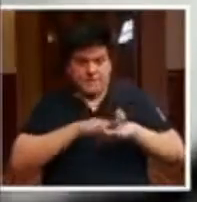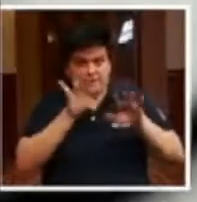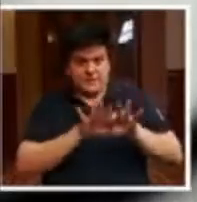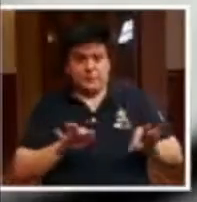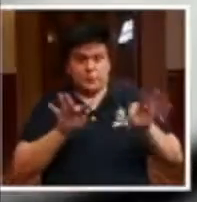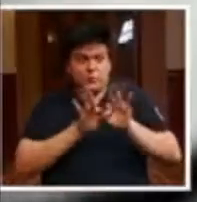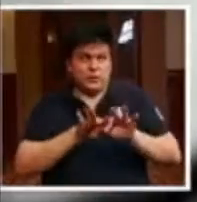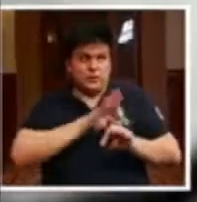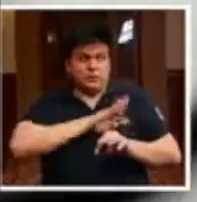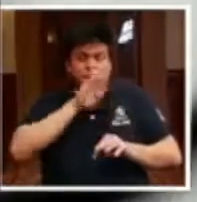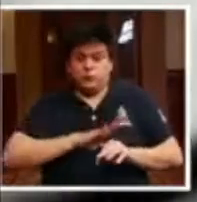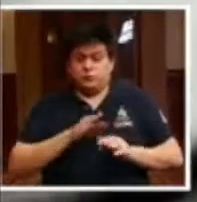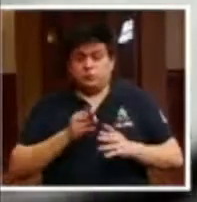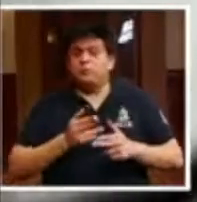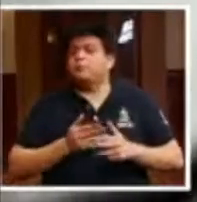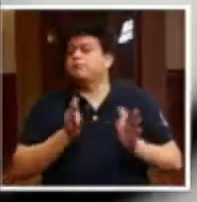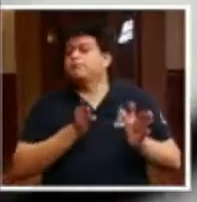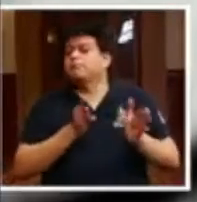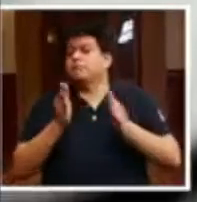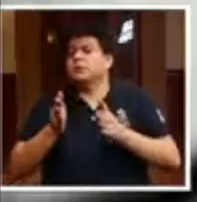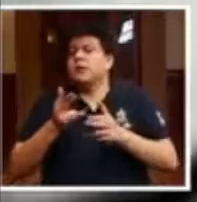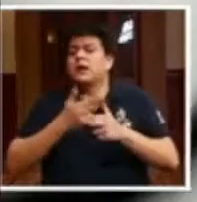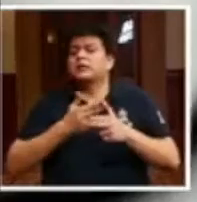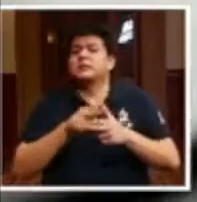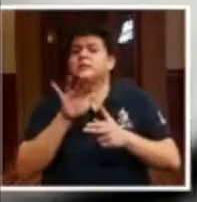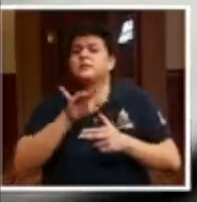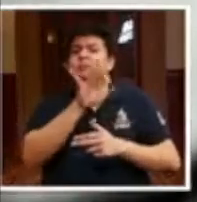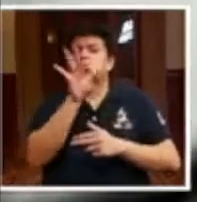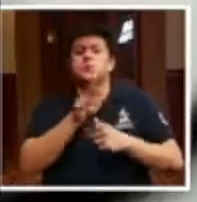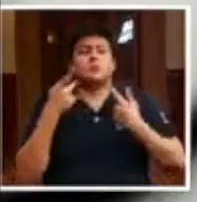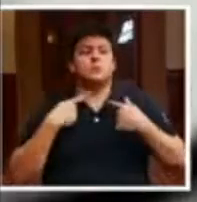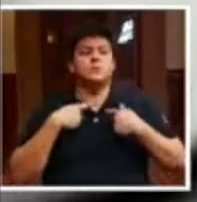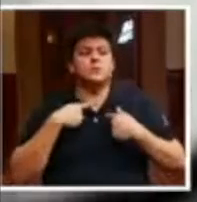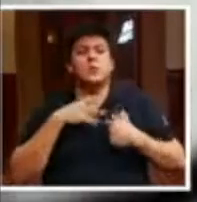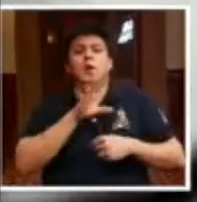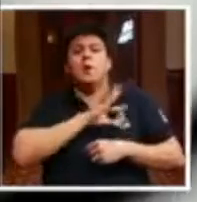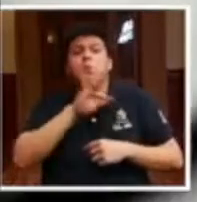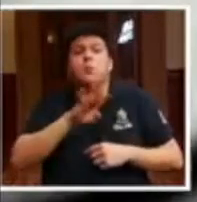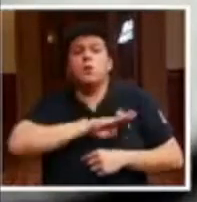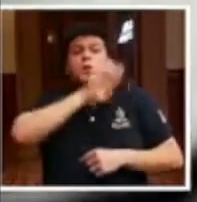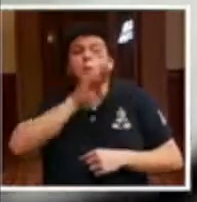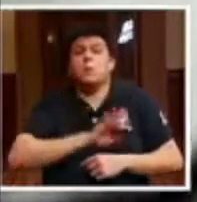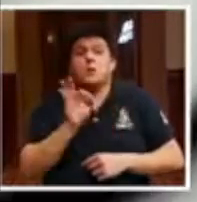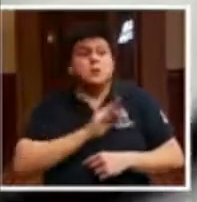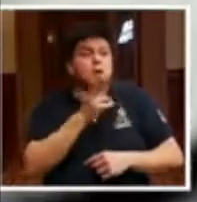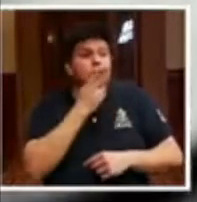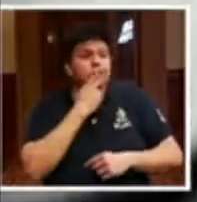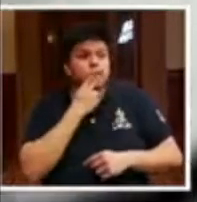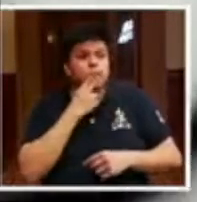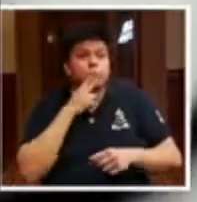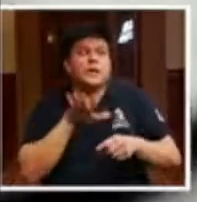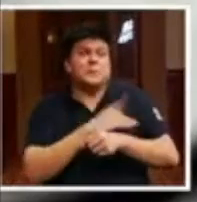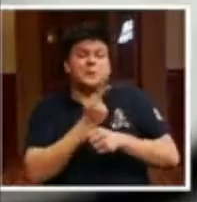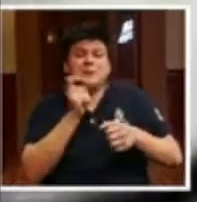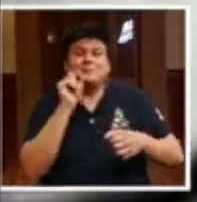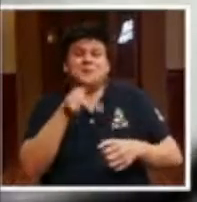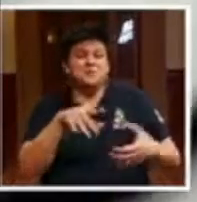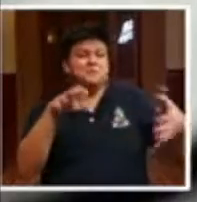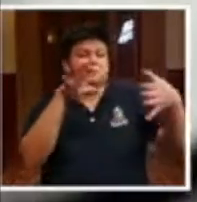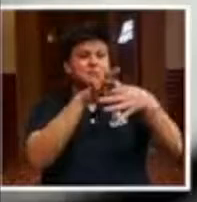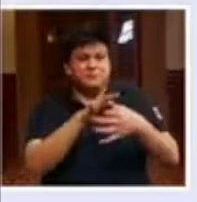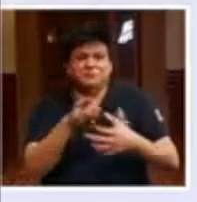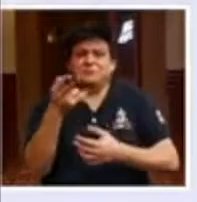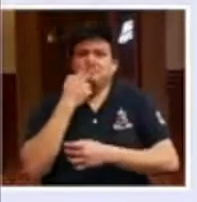Hasta un 50% de las personas que fuman podrían morir de una causa relacionada al tabaquismo.